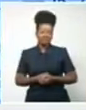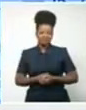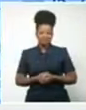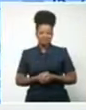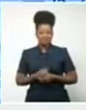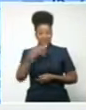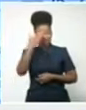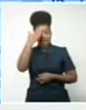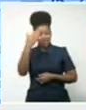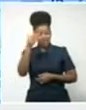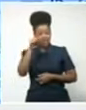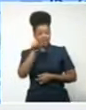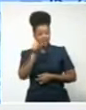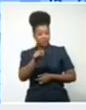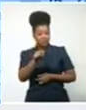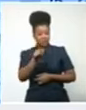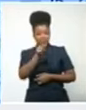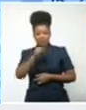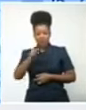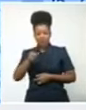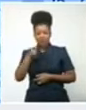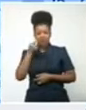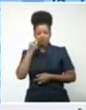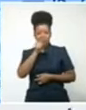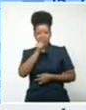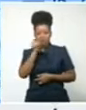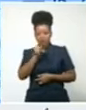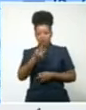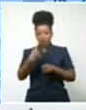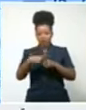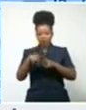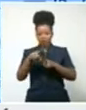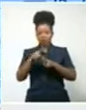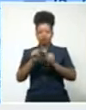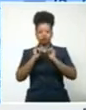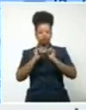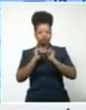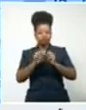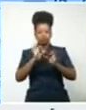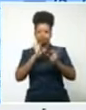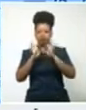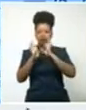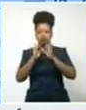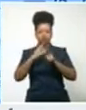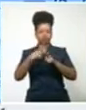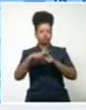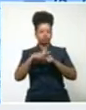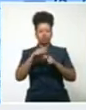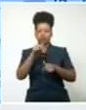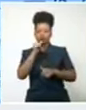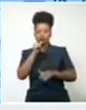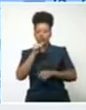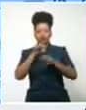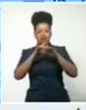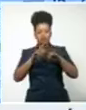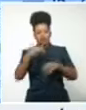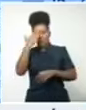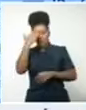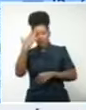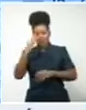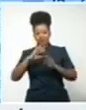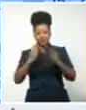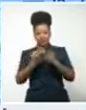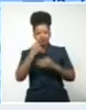doctor, a los corresponsales por sus preguntas, usuarios de redes sociales y otras plataformas digitales y, por supuesto, para todos los que nos siguen.